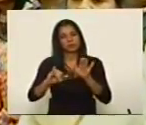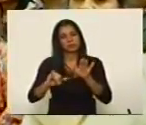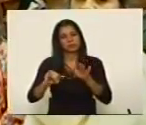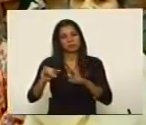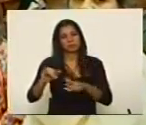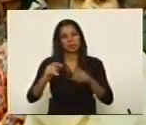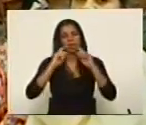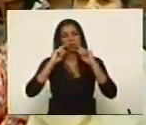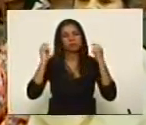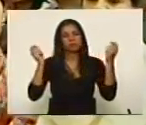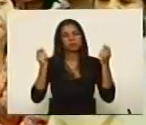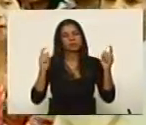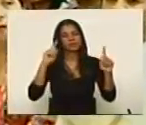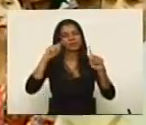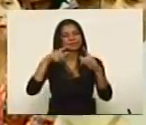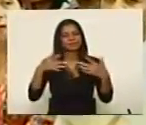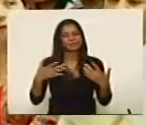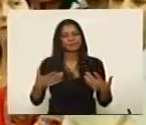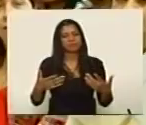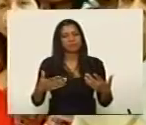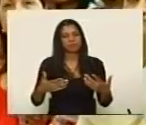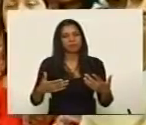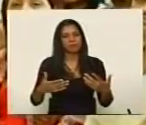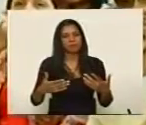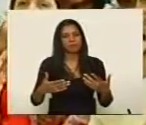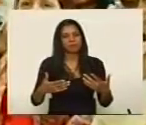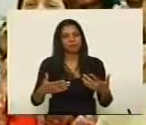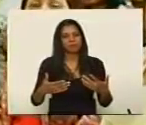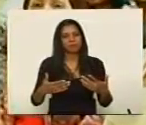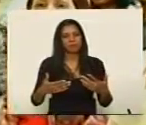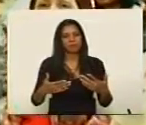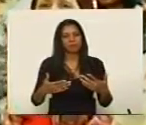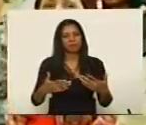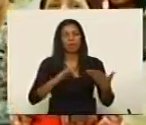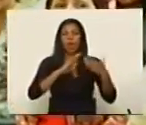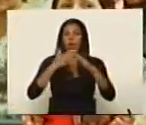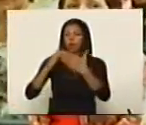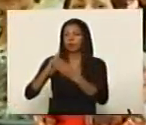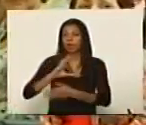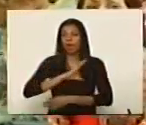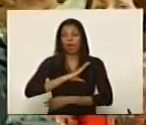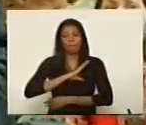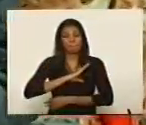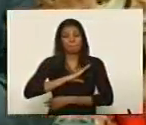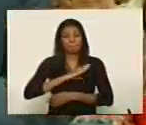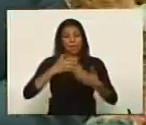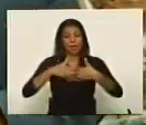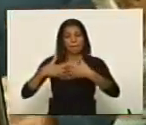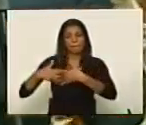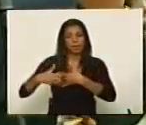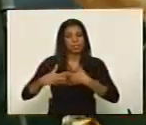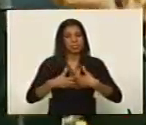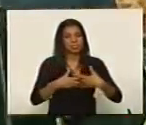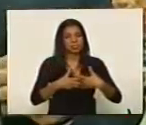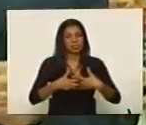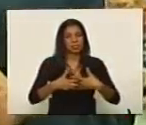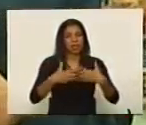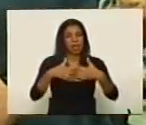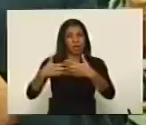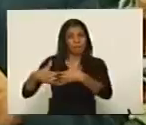va dirigido sobre todo a la comunidad empresarial que ha sido